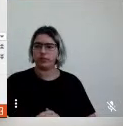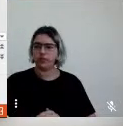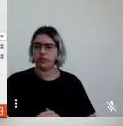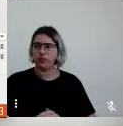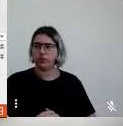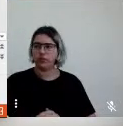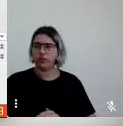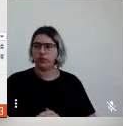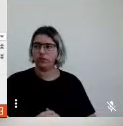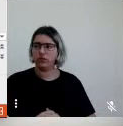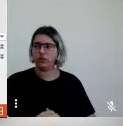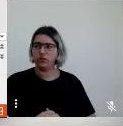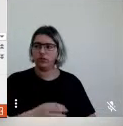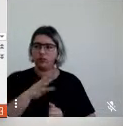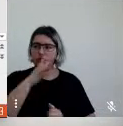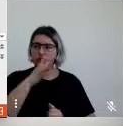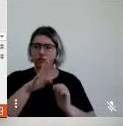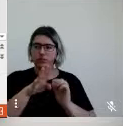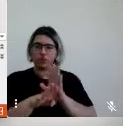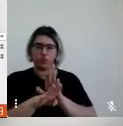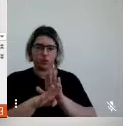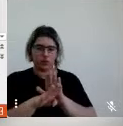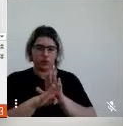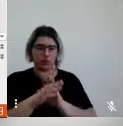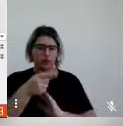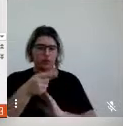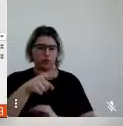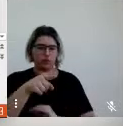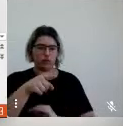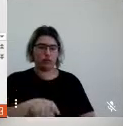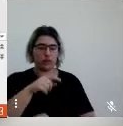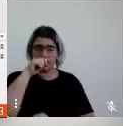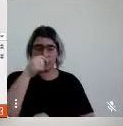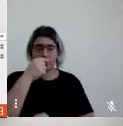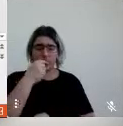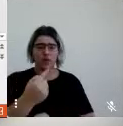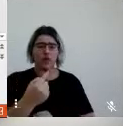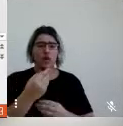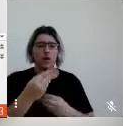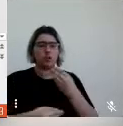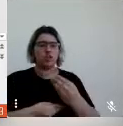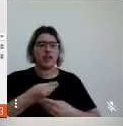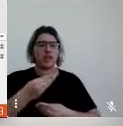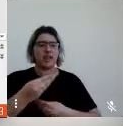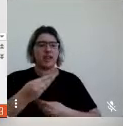Para continuar, también comentaros las funciones que ejerce la microbiota en nuestro intestino.